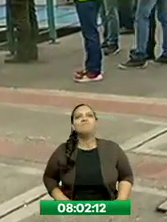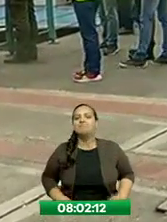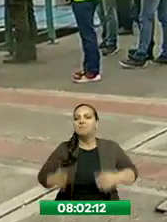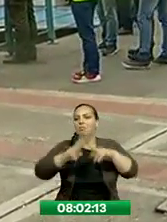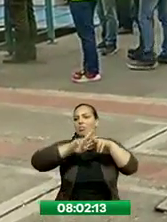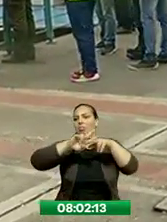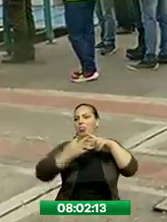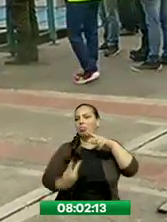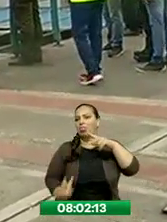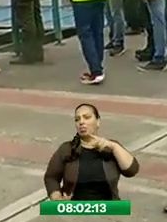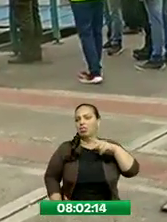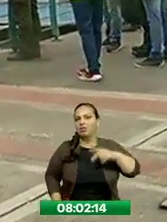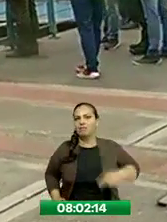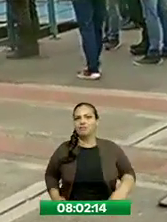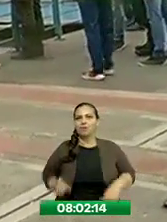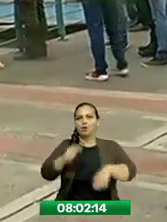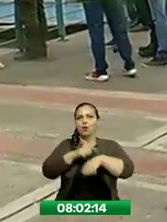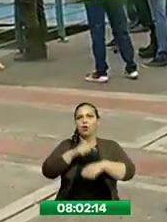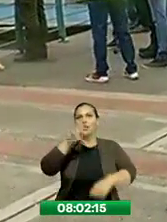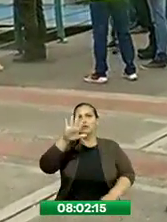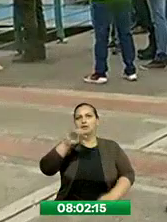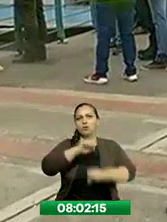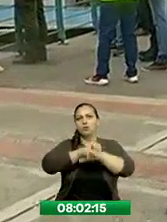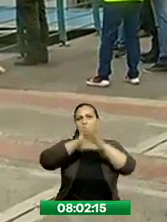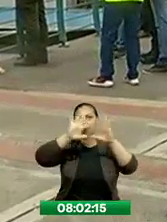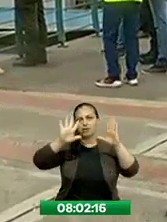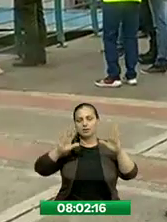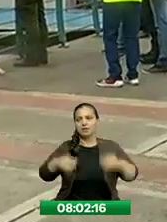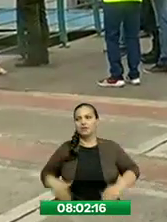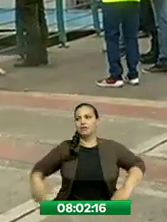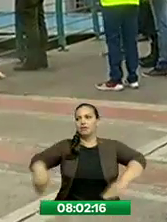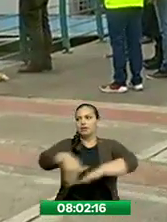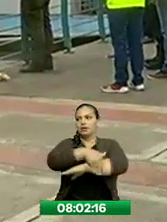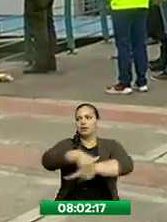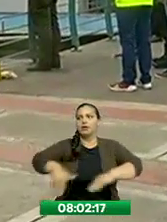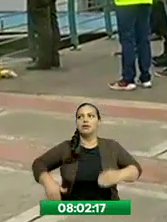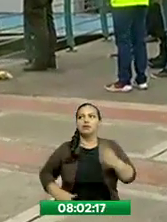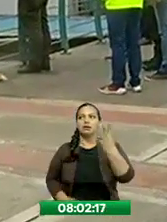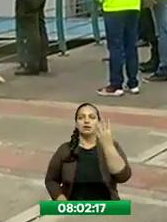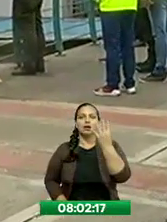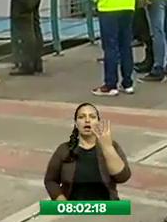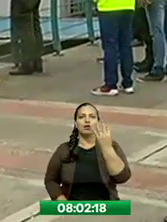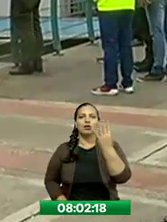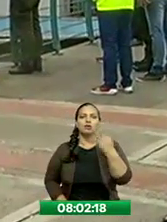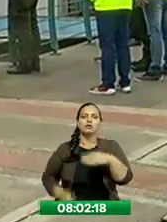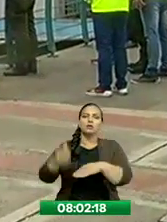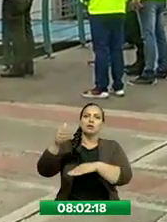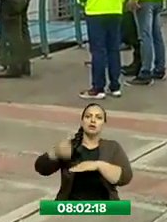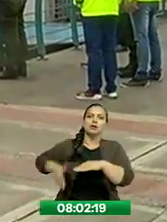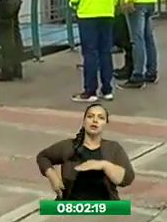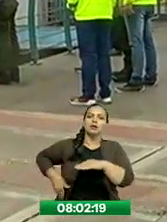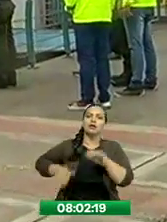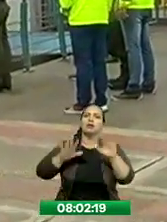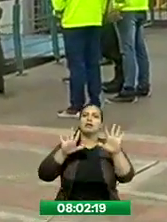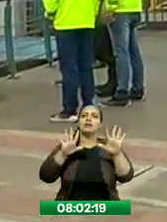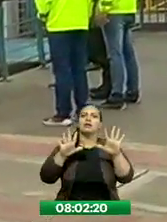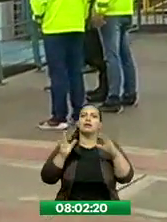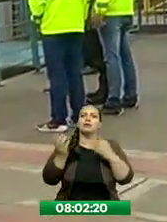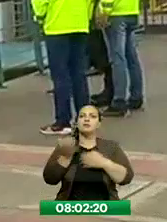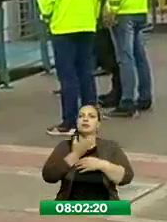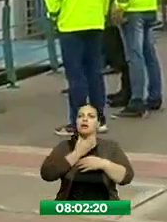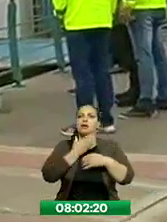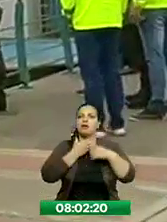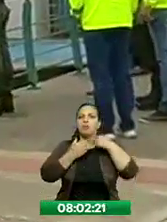5 de la mañana. Repetimos la dirección, se trata de la 14 y 10 de agosto. Lo que nos comentan aquí es que